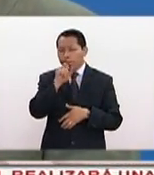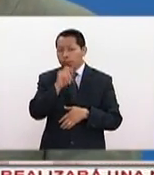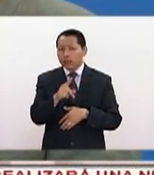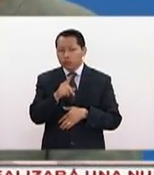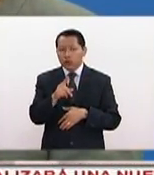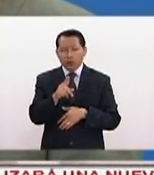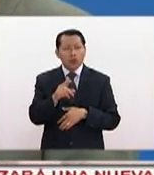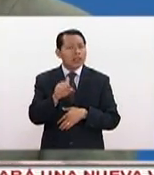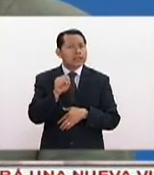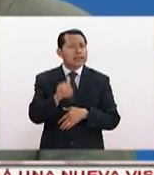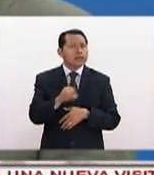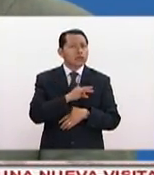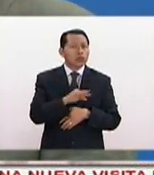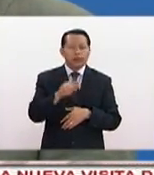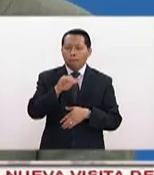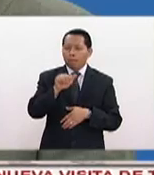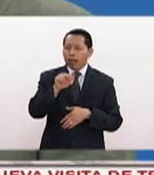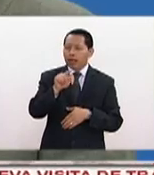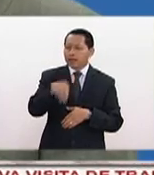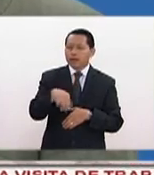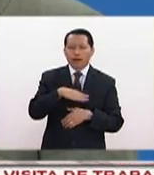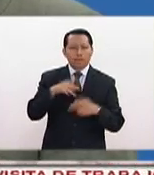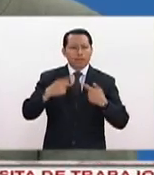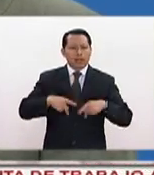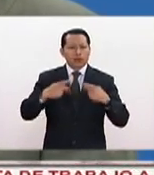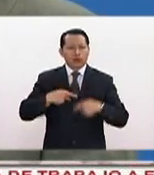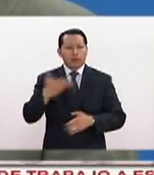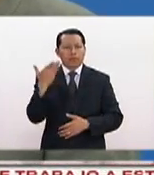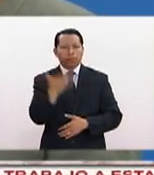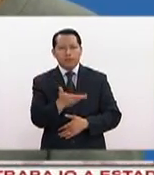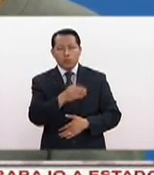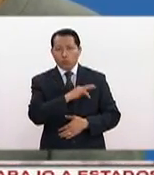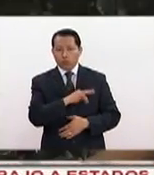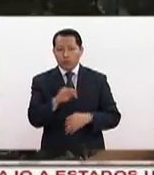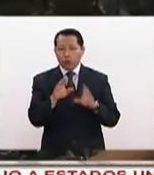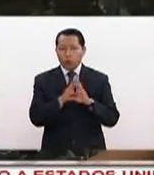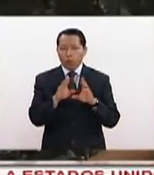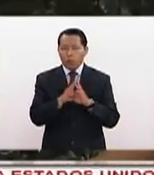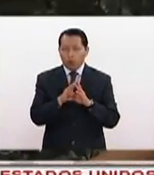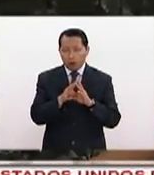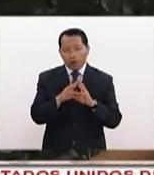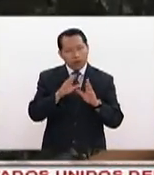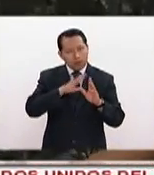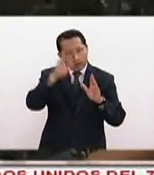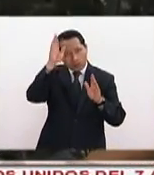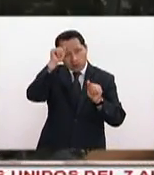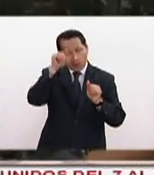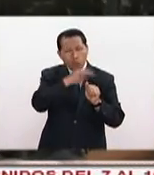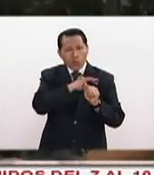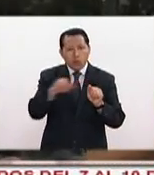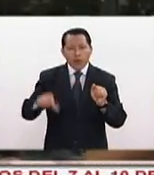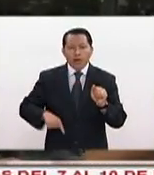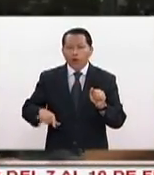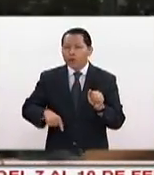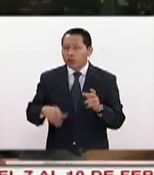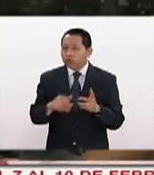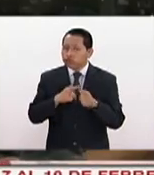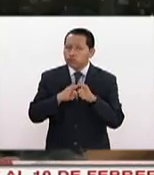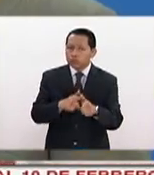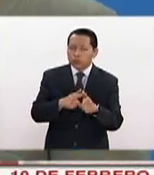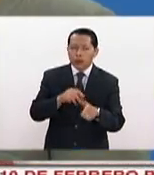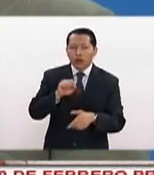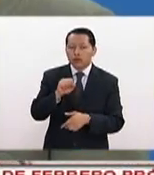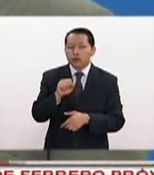de la petición de Martin Schulz, quien solicitaba la aprobación al preacuerdo para formar un gobierno estable.